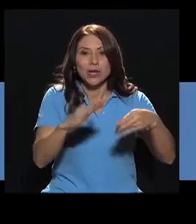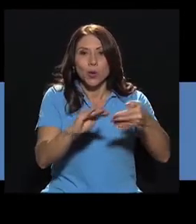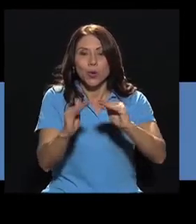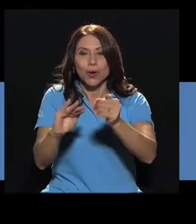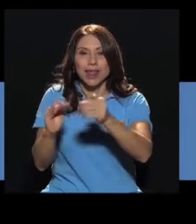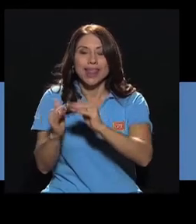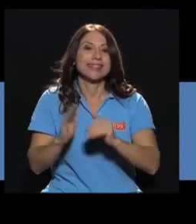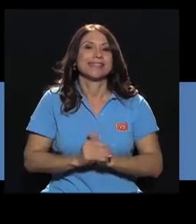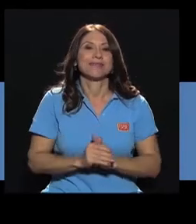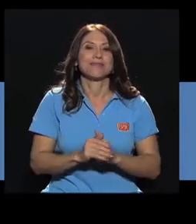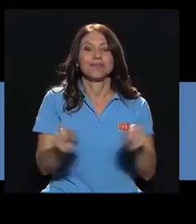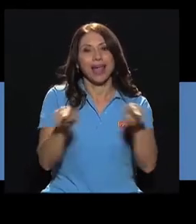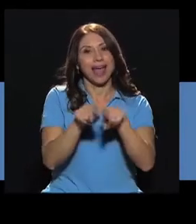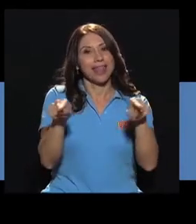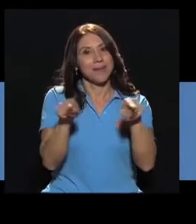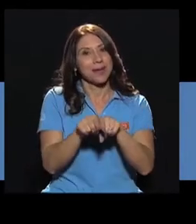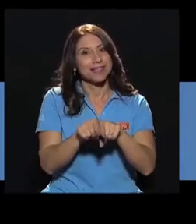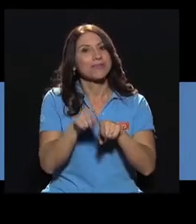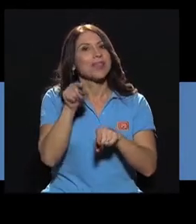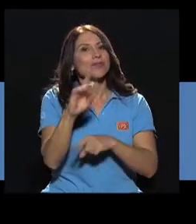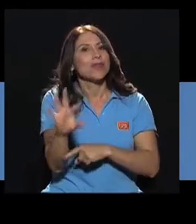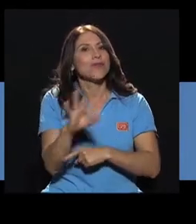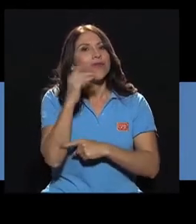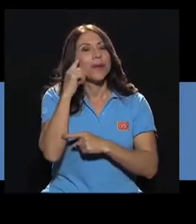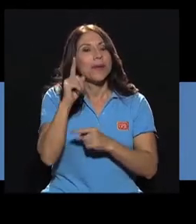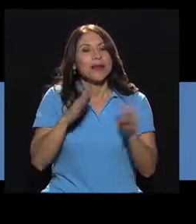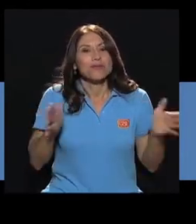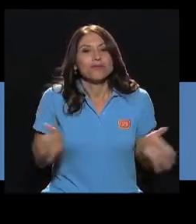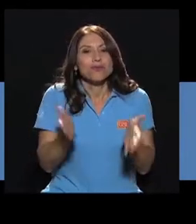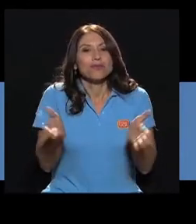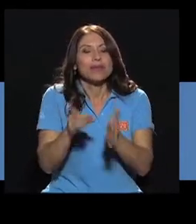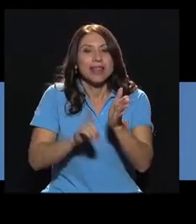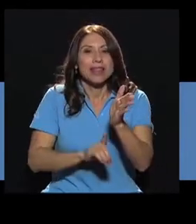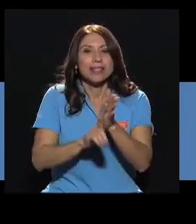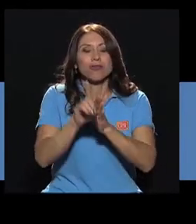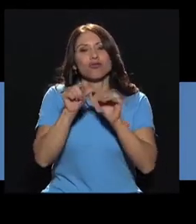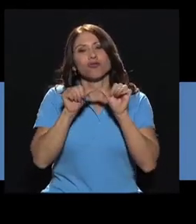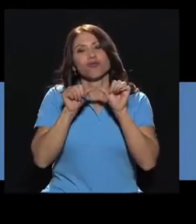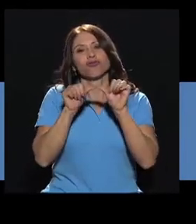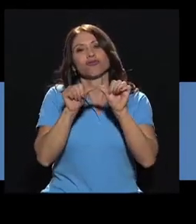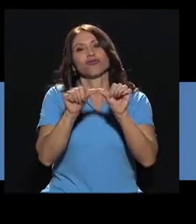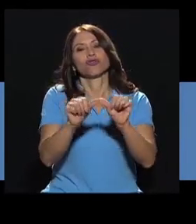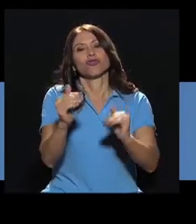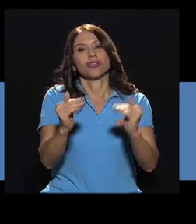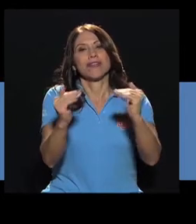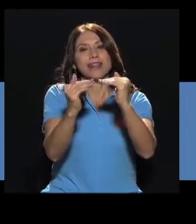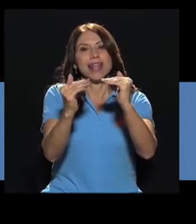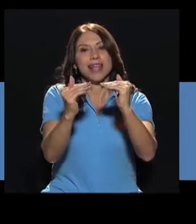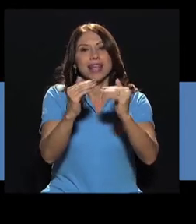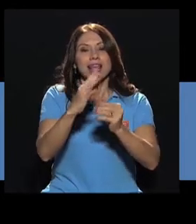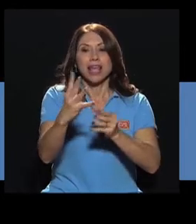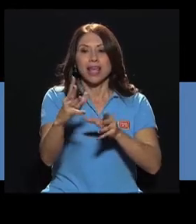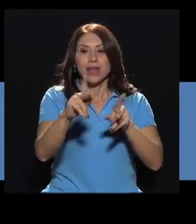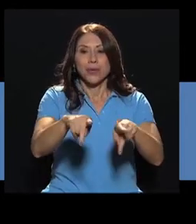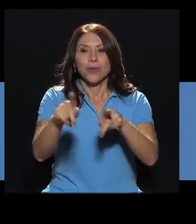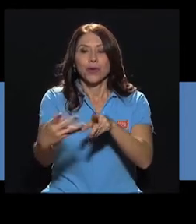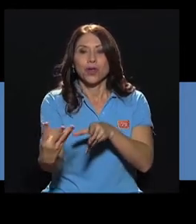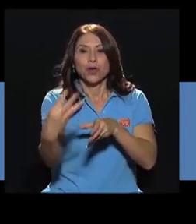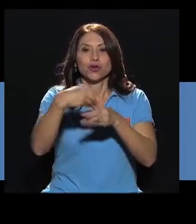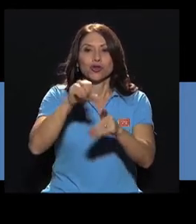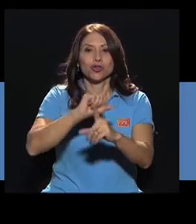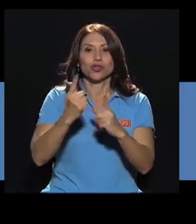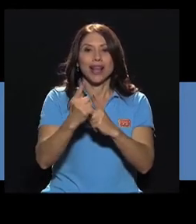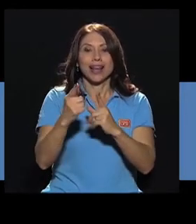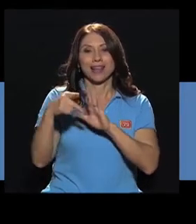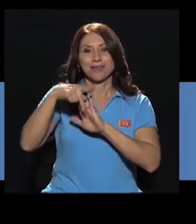y comunidades. Además, es un medio de promoción de desarrollo sostenible, inclusión social y principios